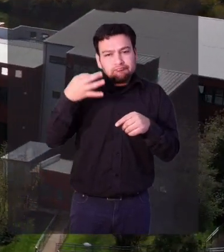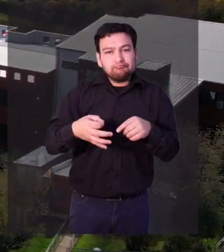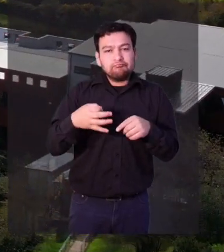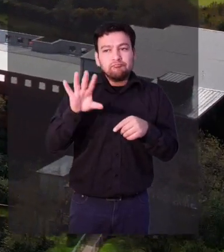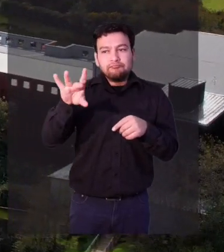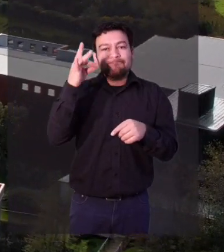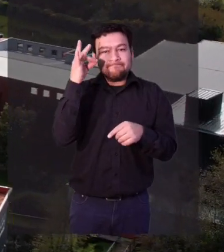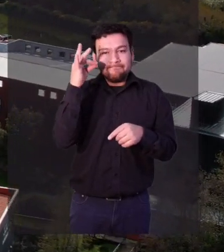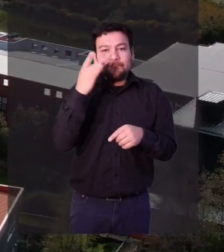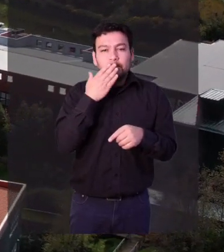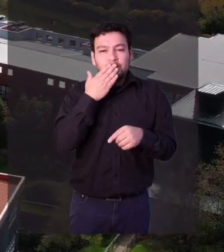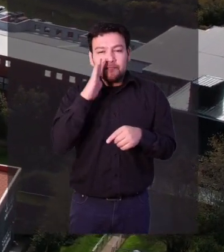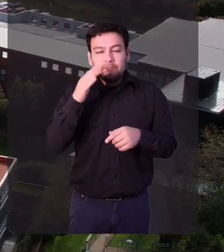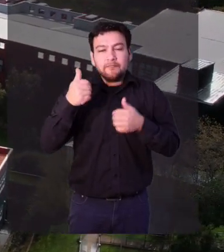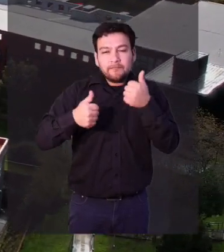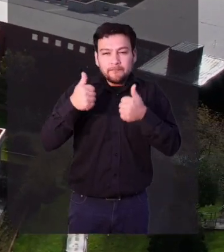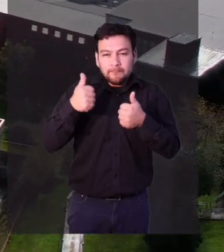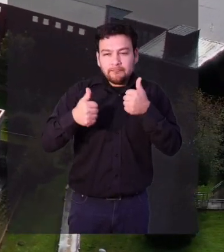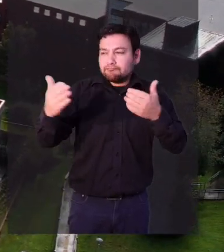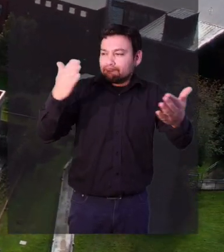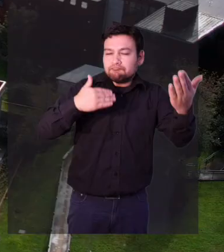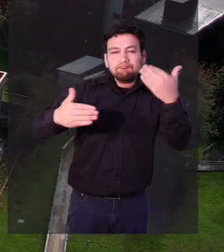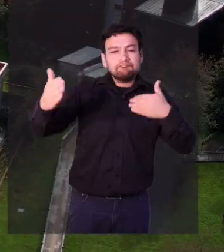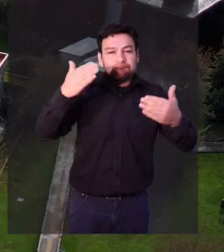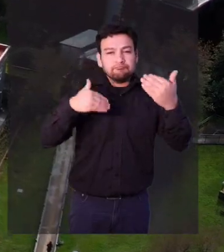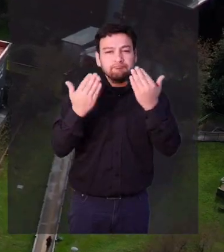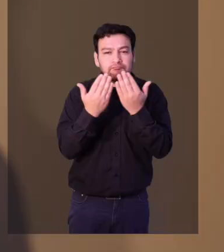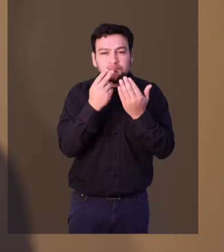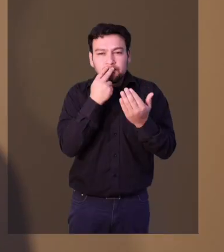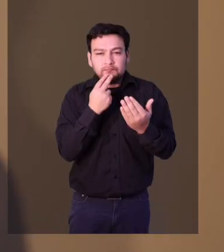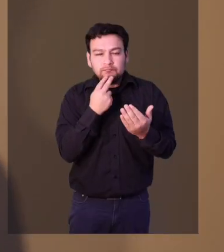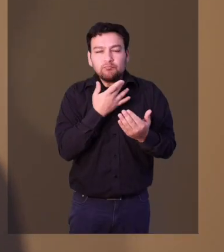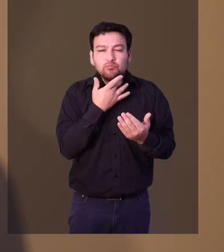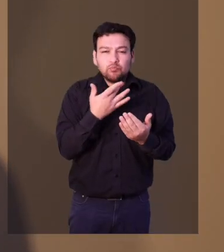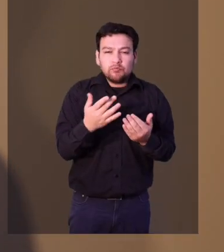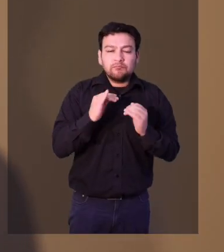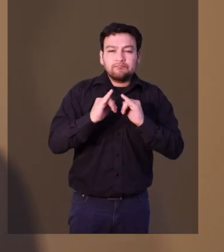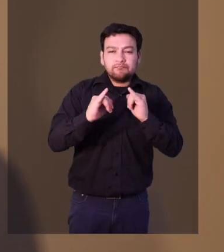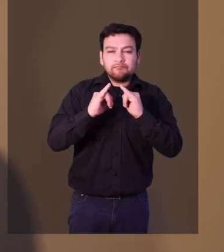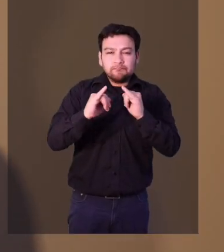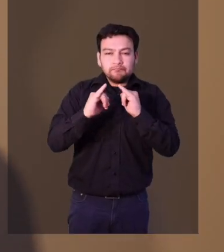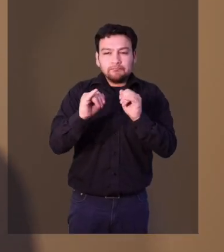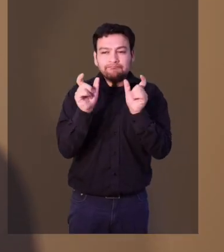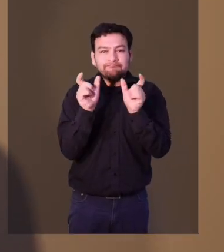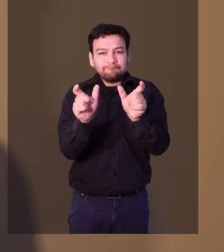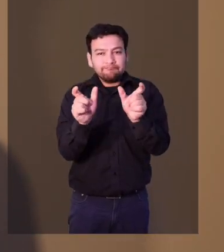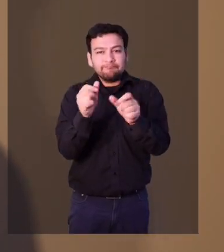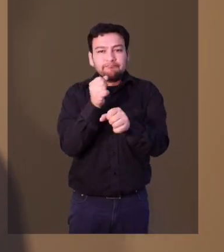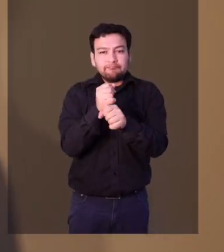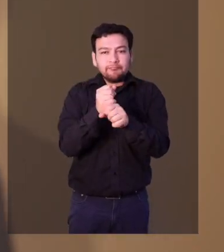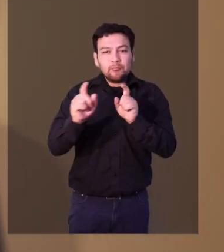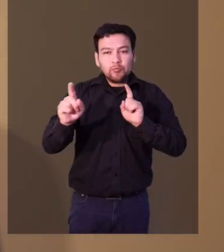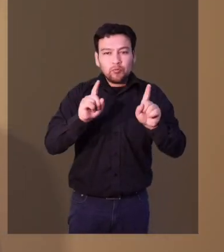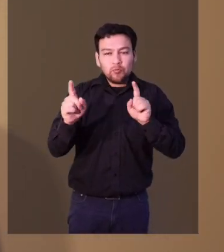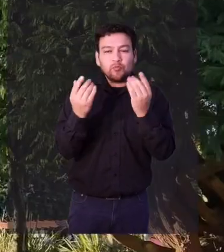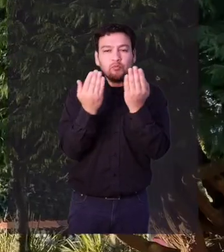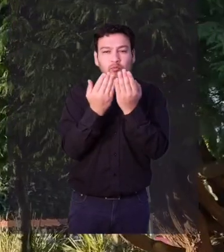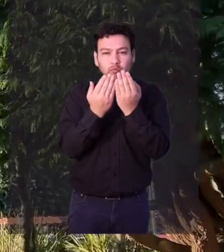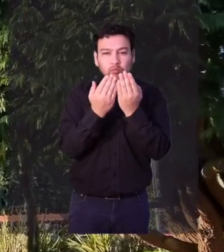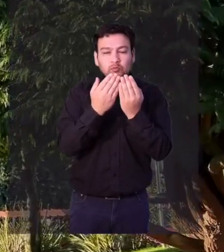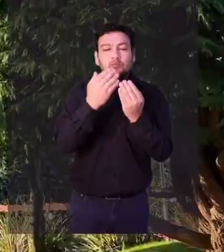elegí la mejor opción. Te invito a estudiar esta carrera en Puerto Montt, porque Ingeniería en Información y Control de Gestión se estudia en la UACH.